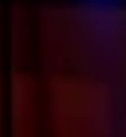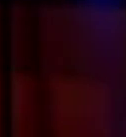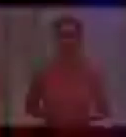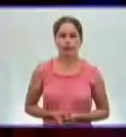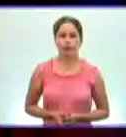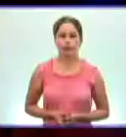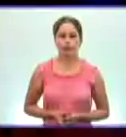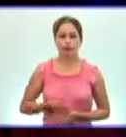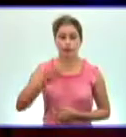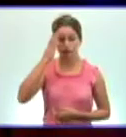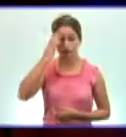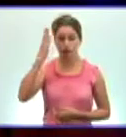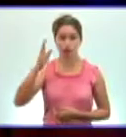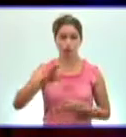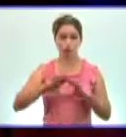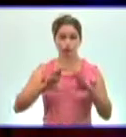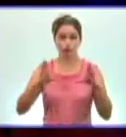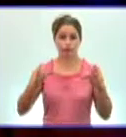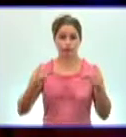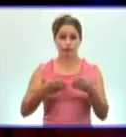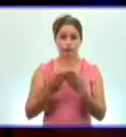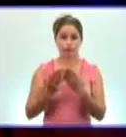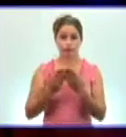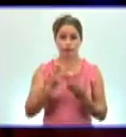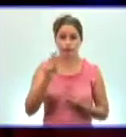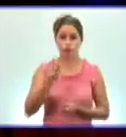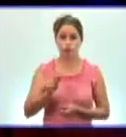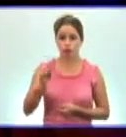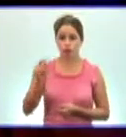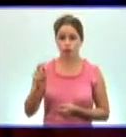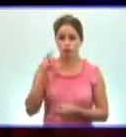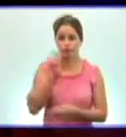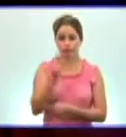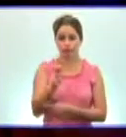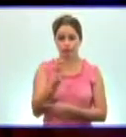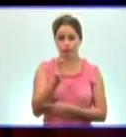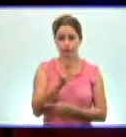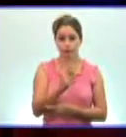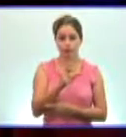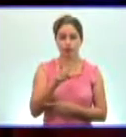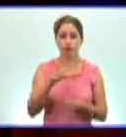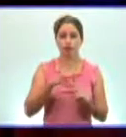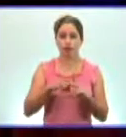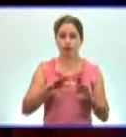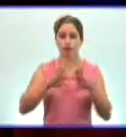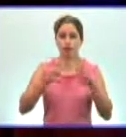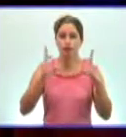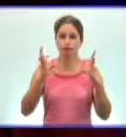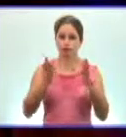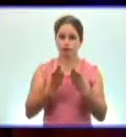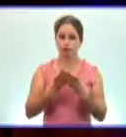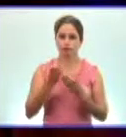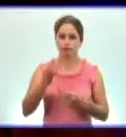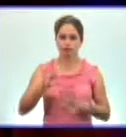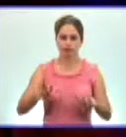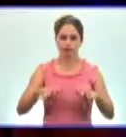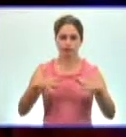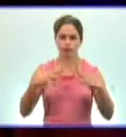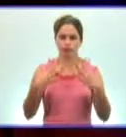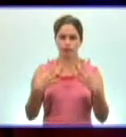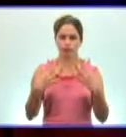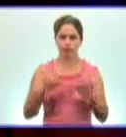Un saludo a todos los estudiantes, docentes y familiares que nos acompañan.